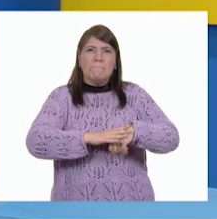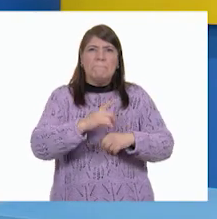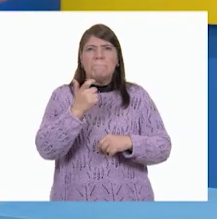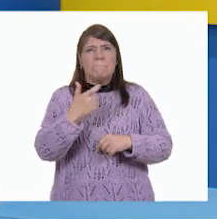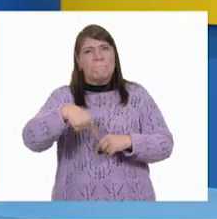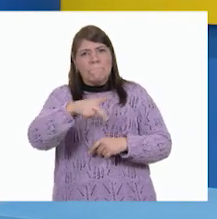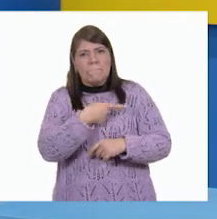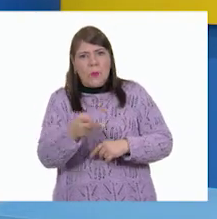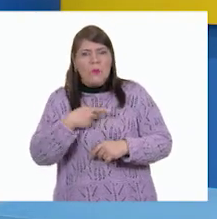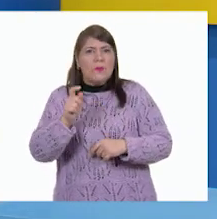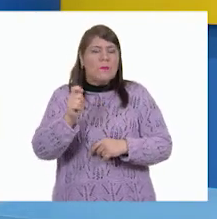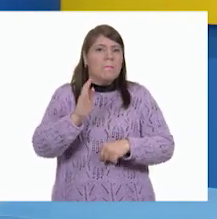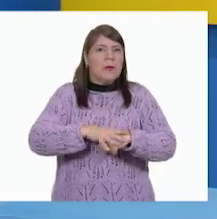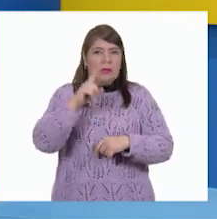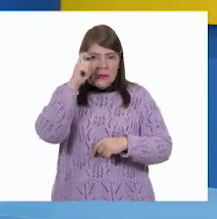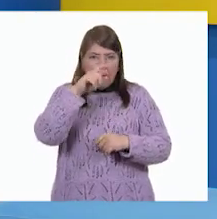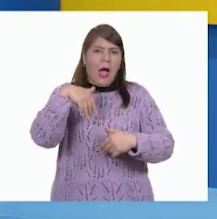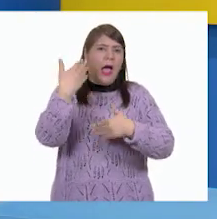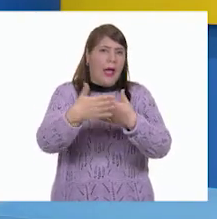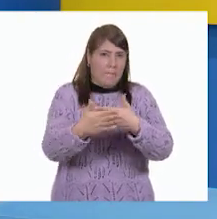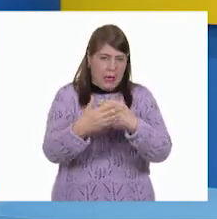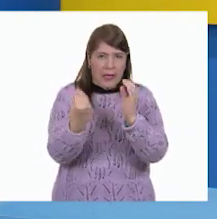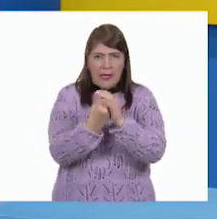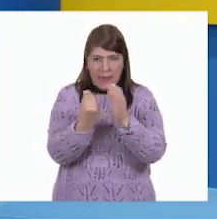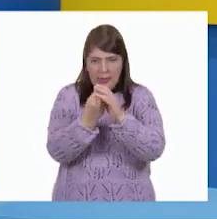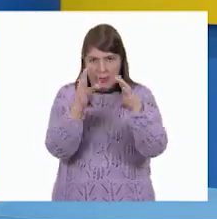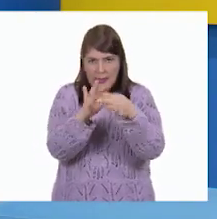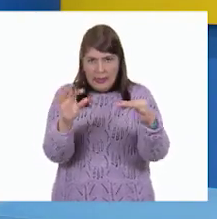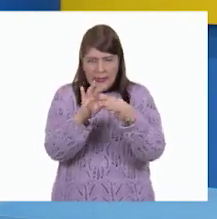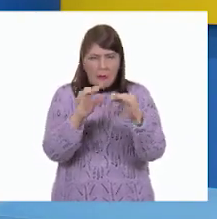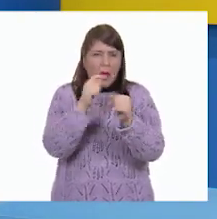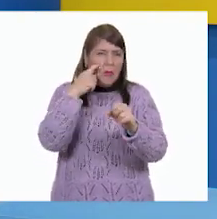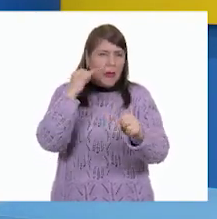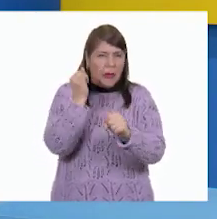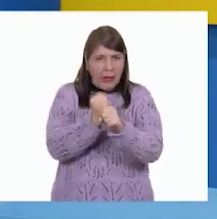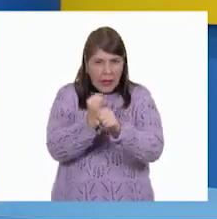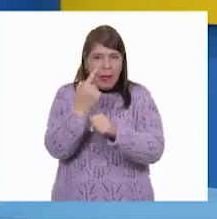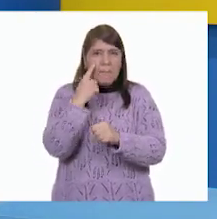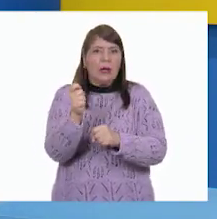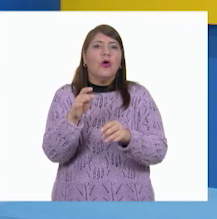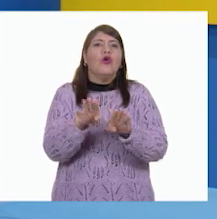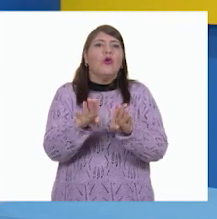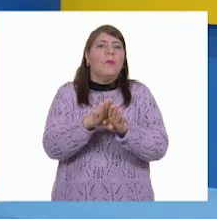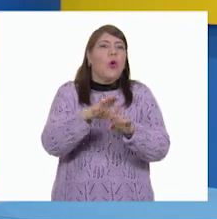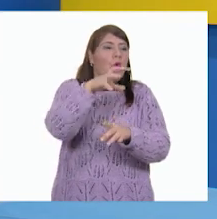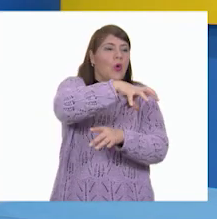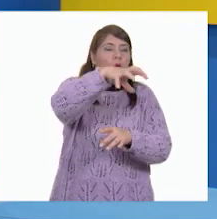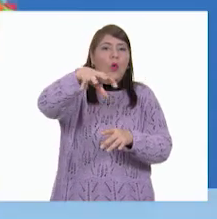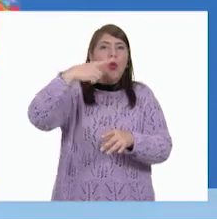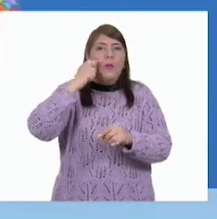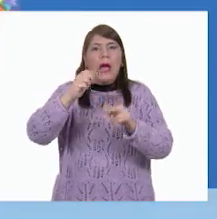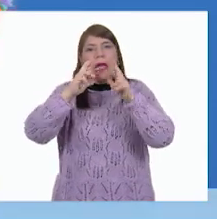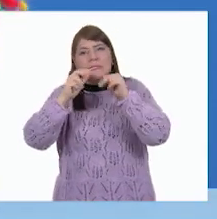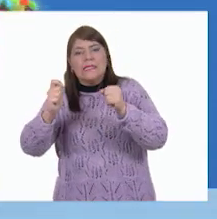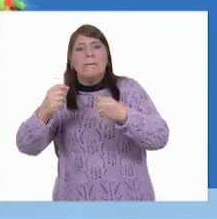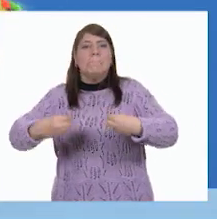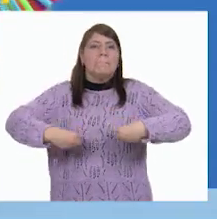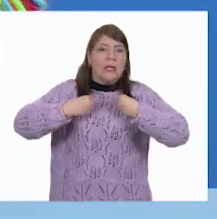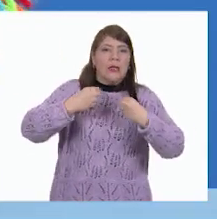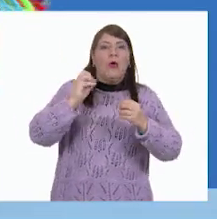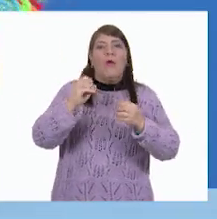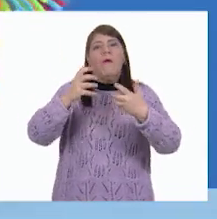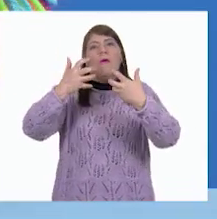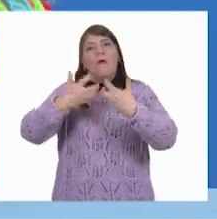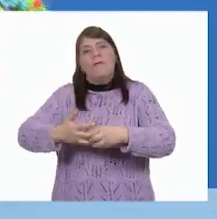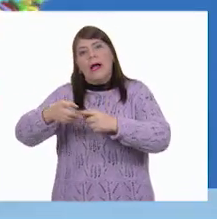críticas. Eso lo veremos en clases siguientes cuando estudiemos, por ejemplo, cómo era la vida en las haciendas o dentro de las fábricas.